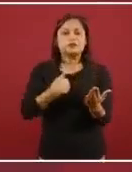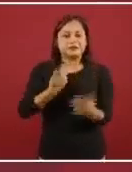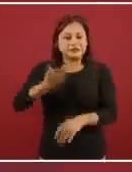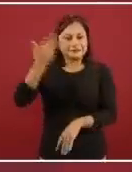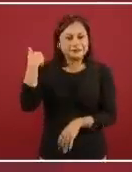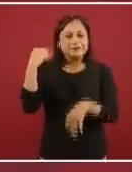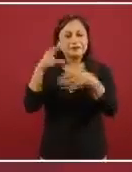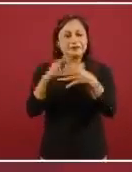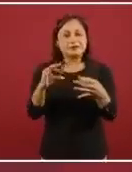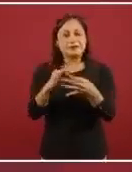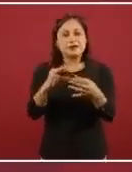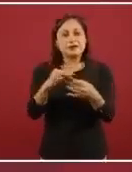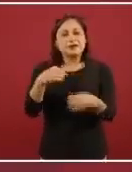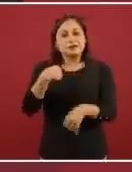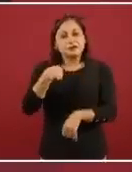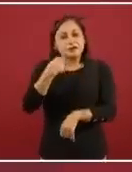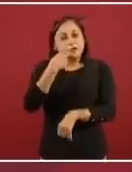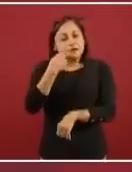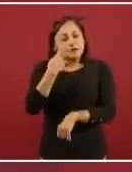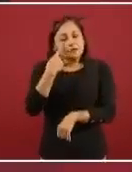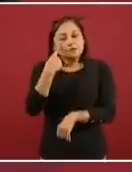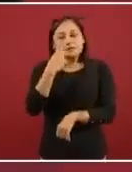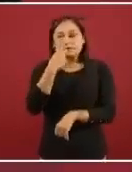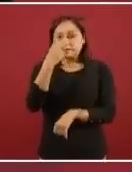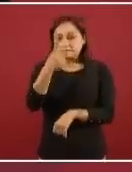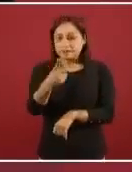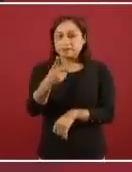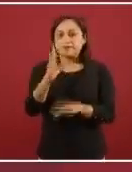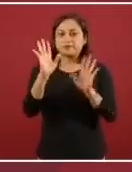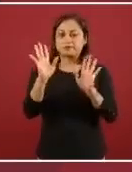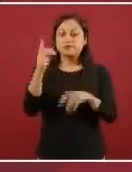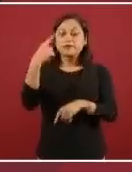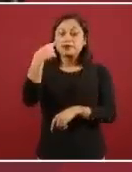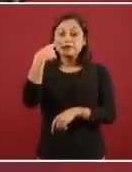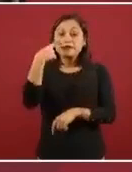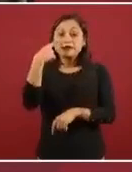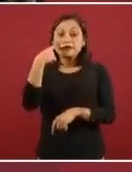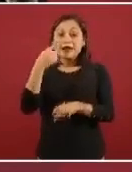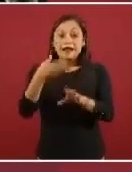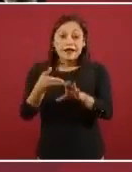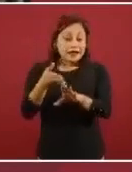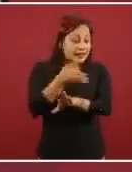en cuenta que no había nada de participación